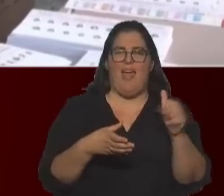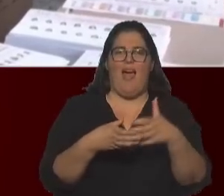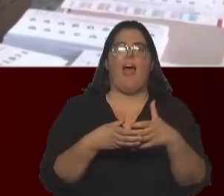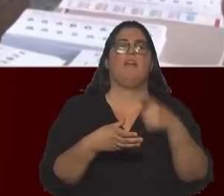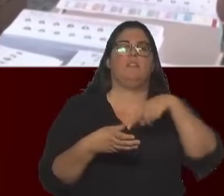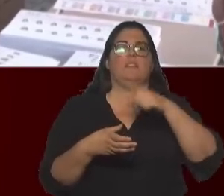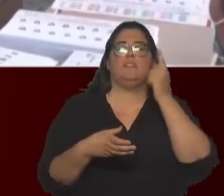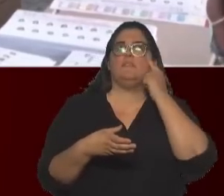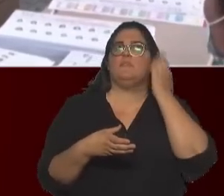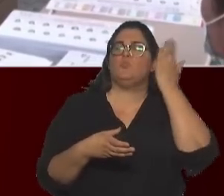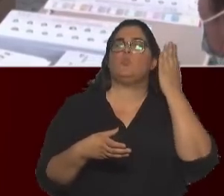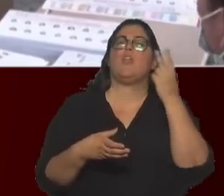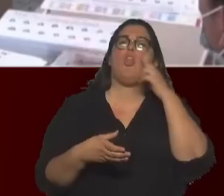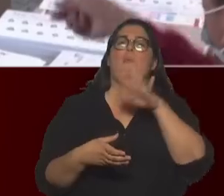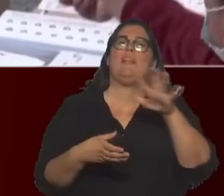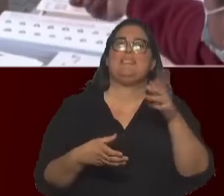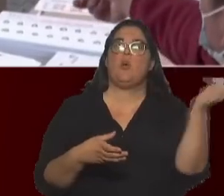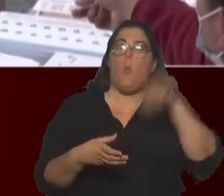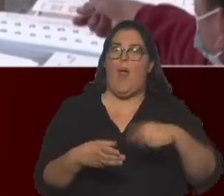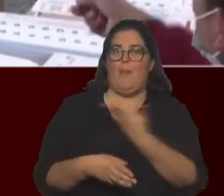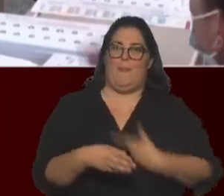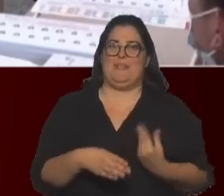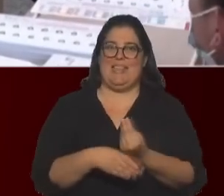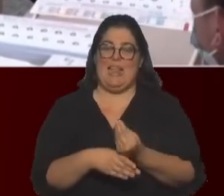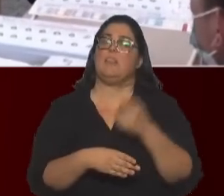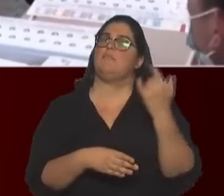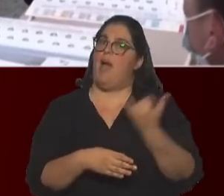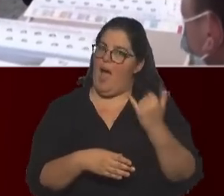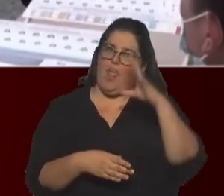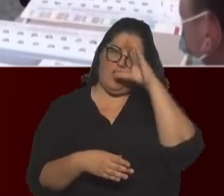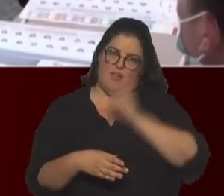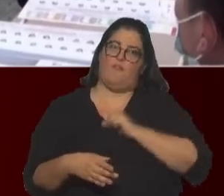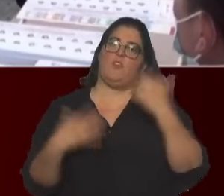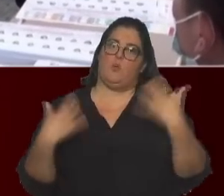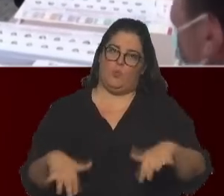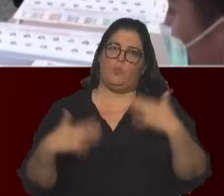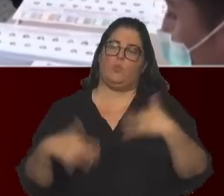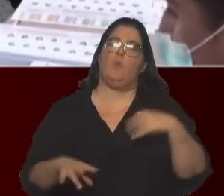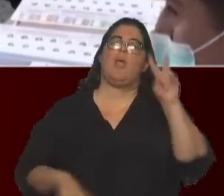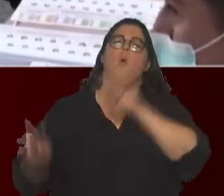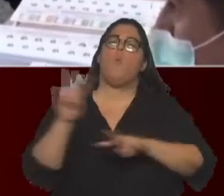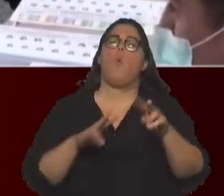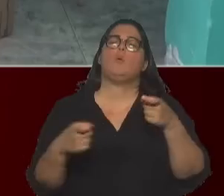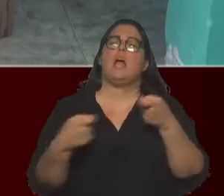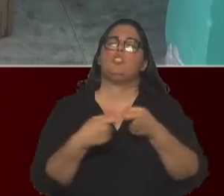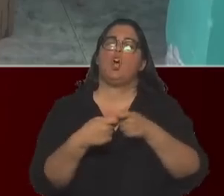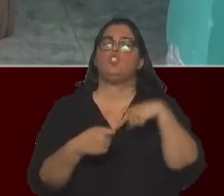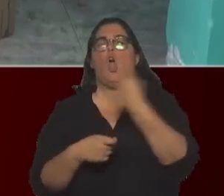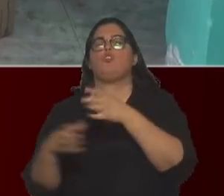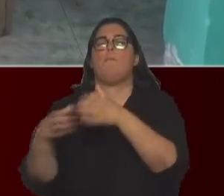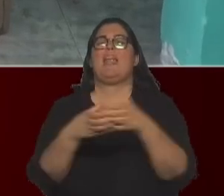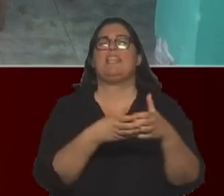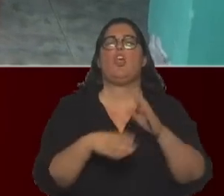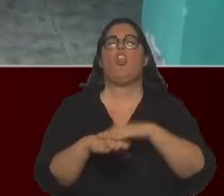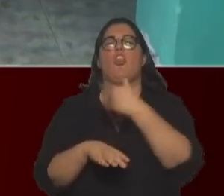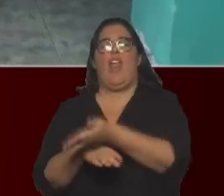posibilidad de volver en el 2025, que para eso va a tener grandes desafíos si se busca la posibilidad de una coalición con partidos incluso de derecha.